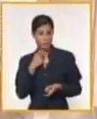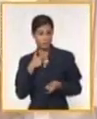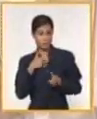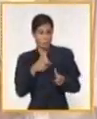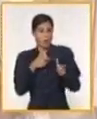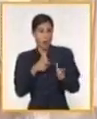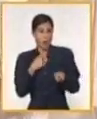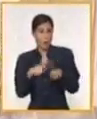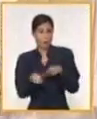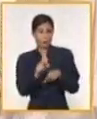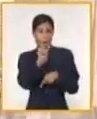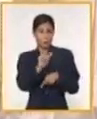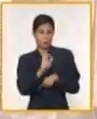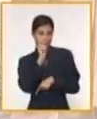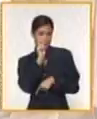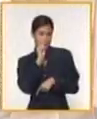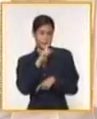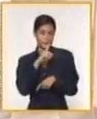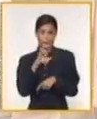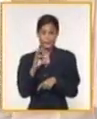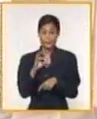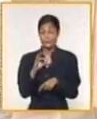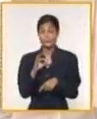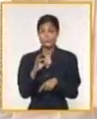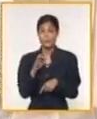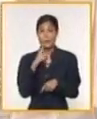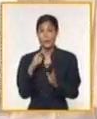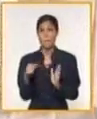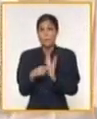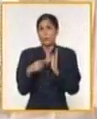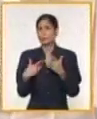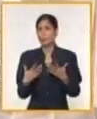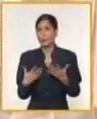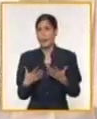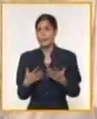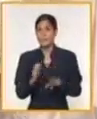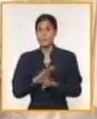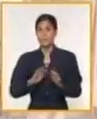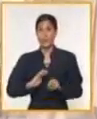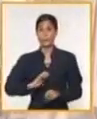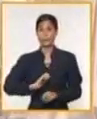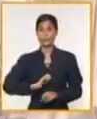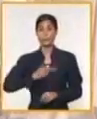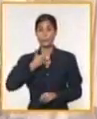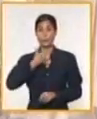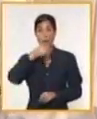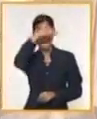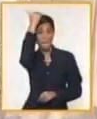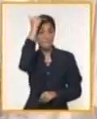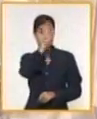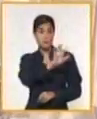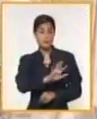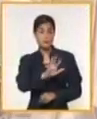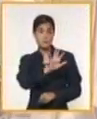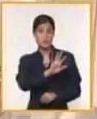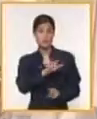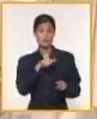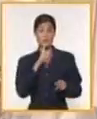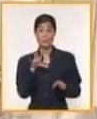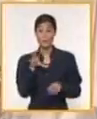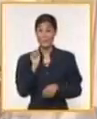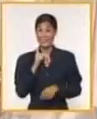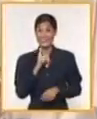no. Pero ¿qué pasa? Que aquí hay un elemento esencial. La cultura persa es que no la entienden. Es que no entienden, las